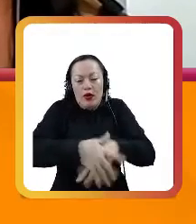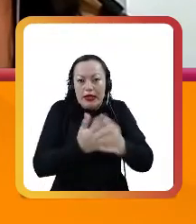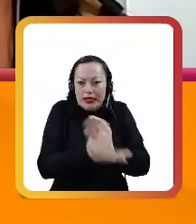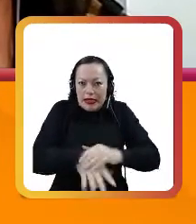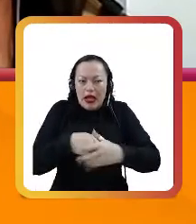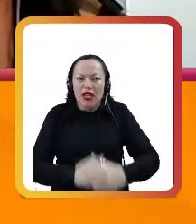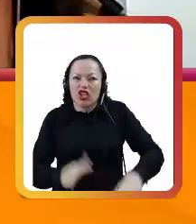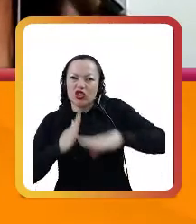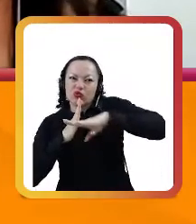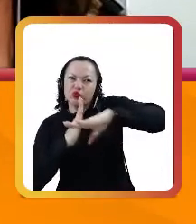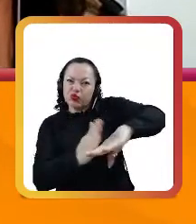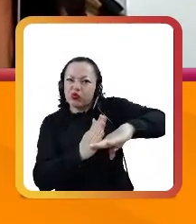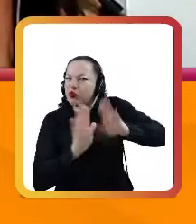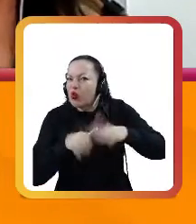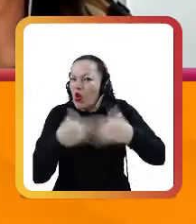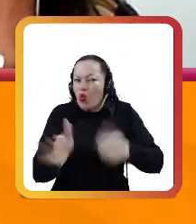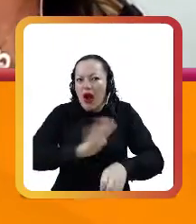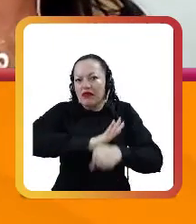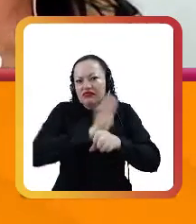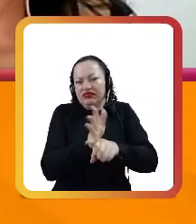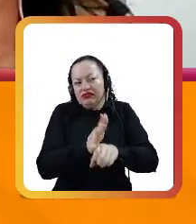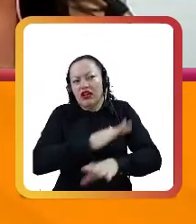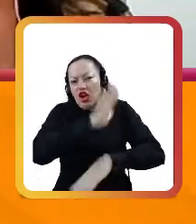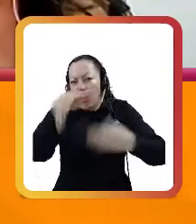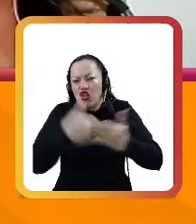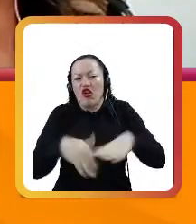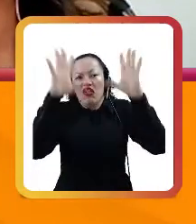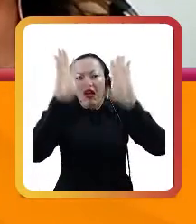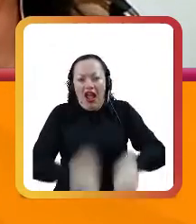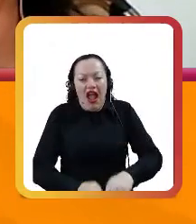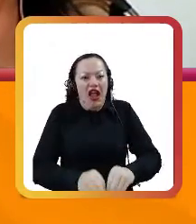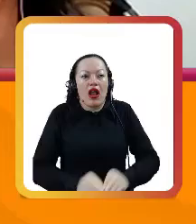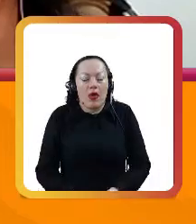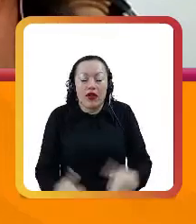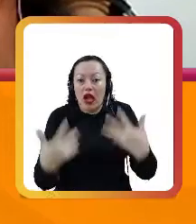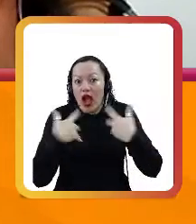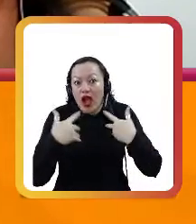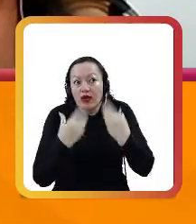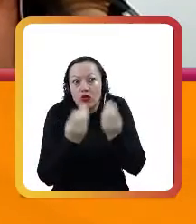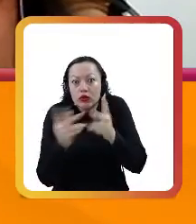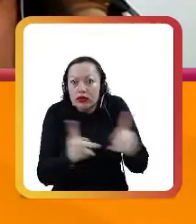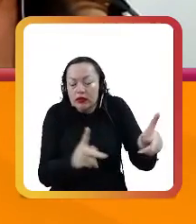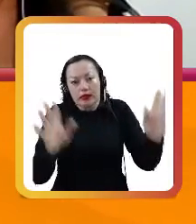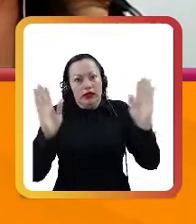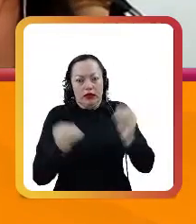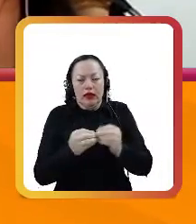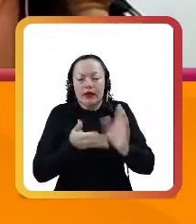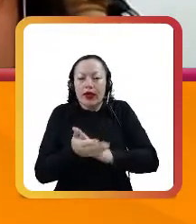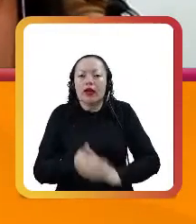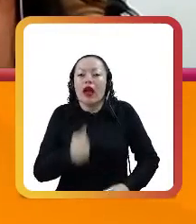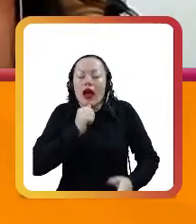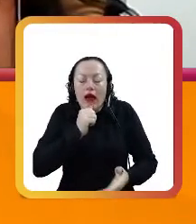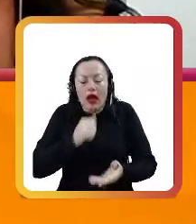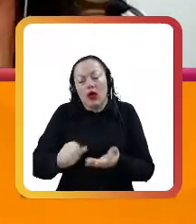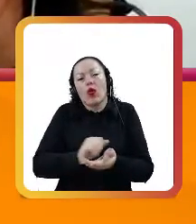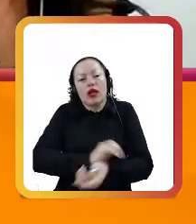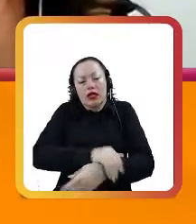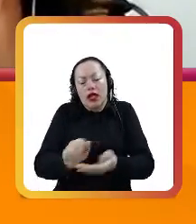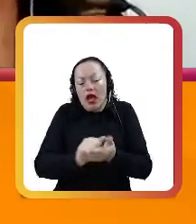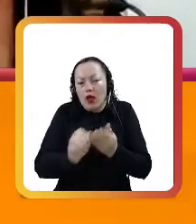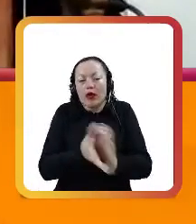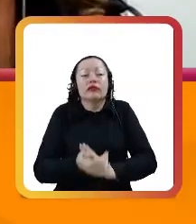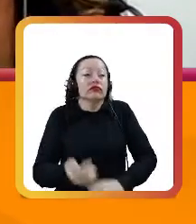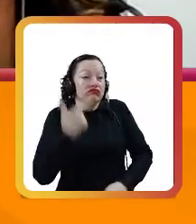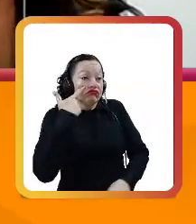rapidito ese virus que tanto nos afecta. Entonces, agua y jabón. No, y además es bueno, y pues